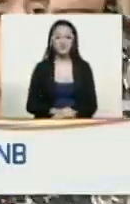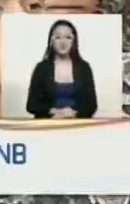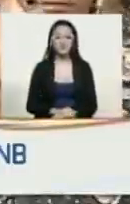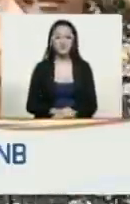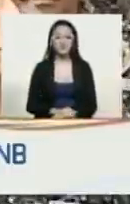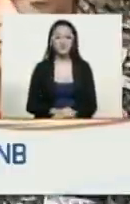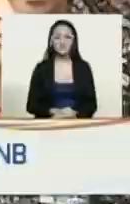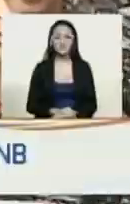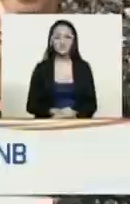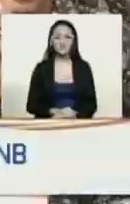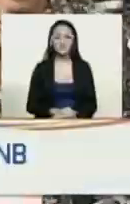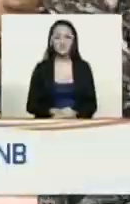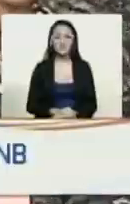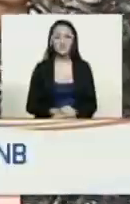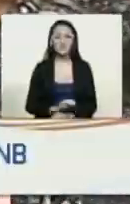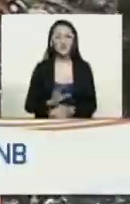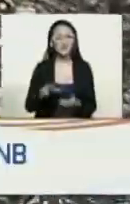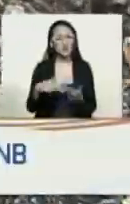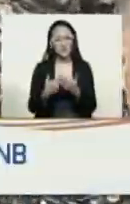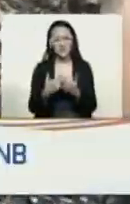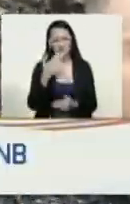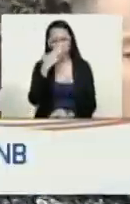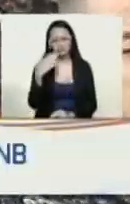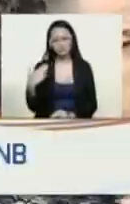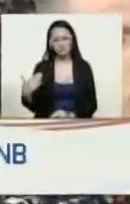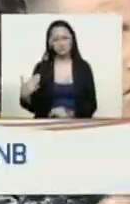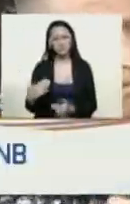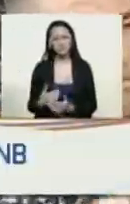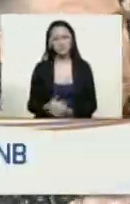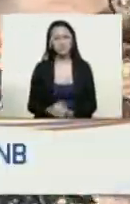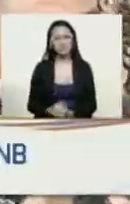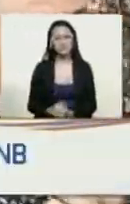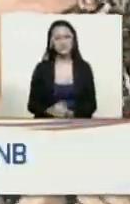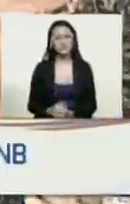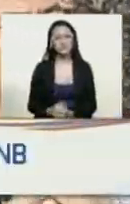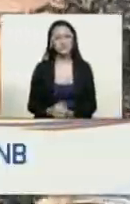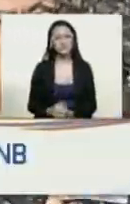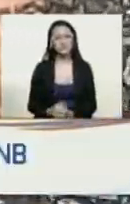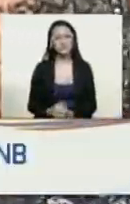Vamos a combatir el minimalismo en toda su expresión.